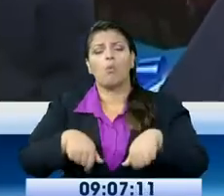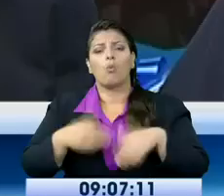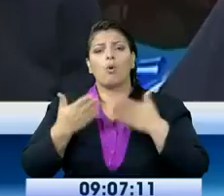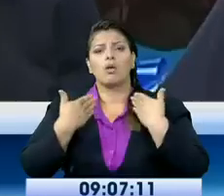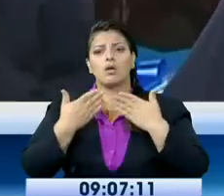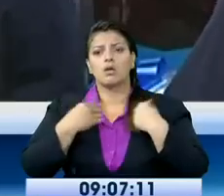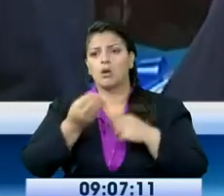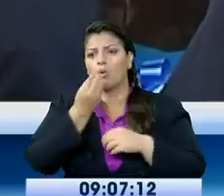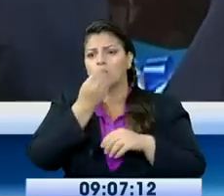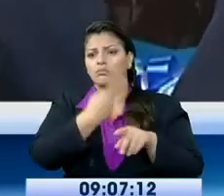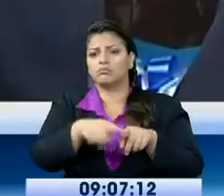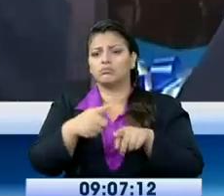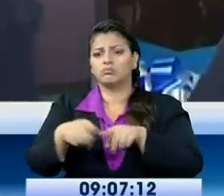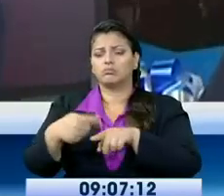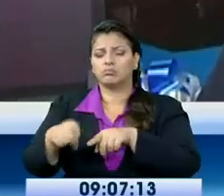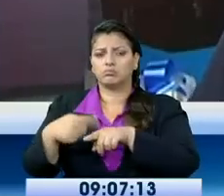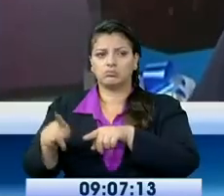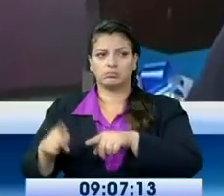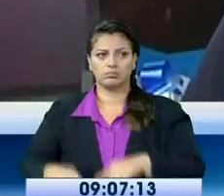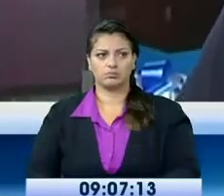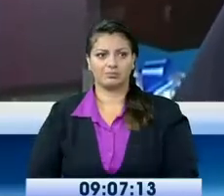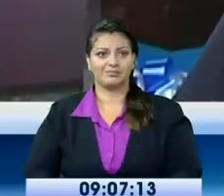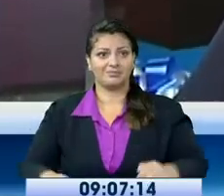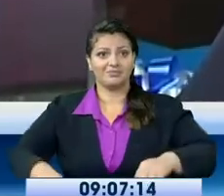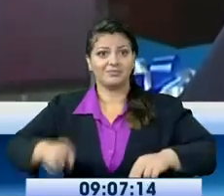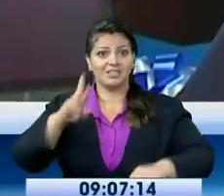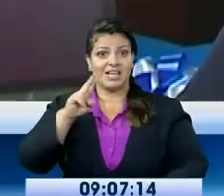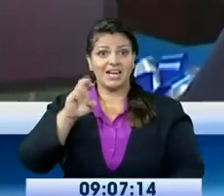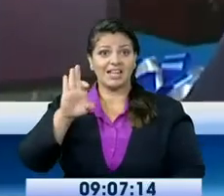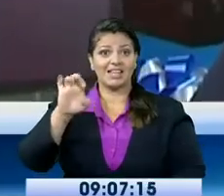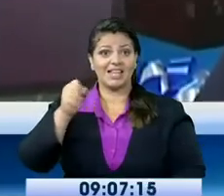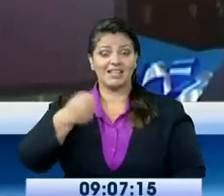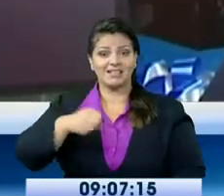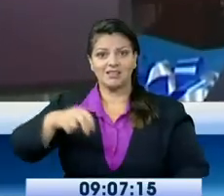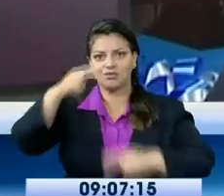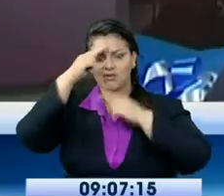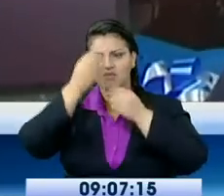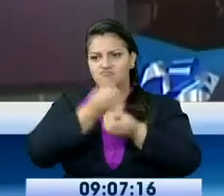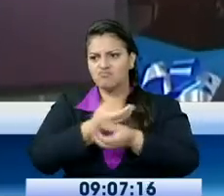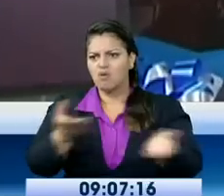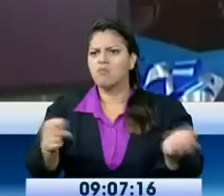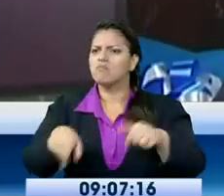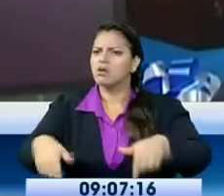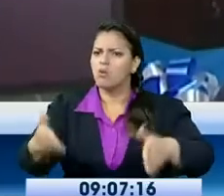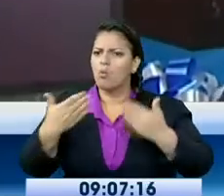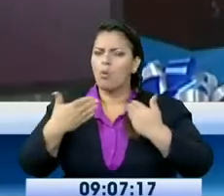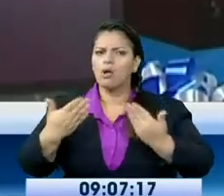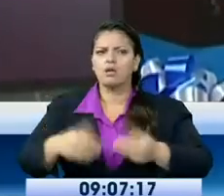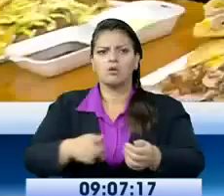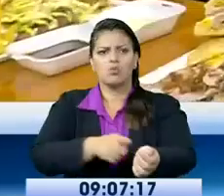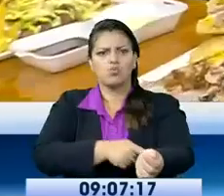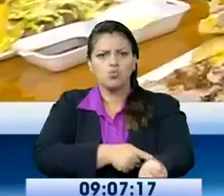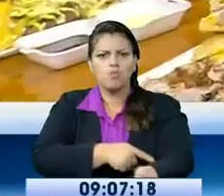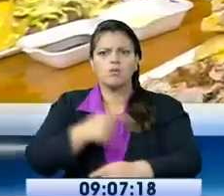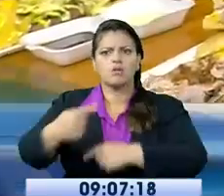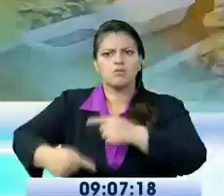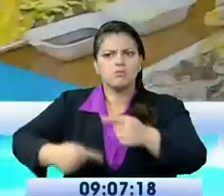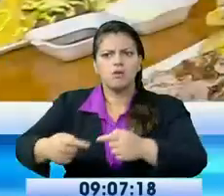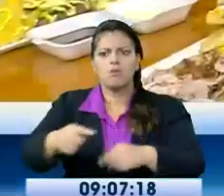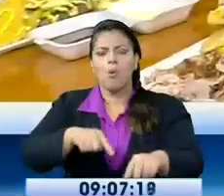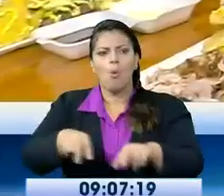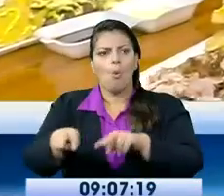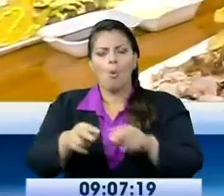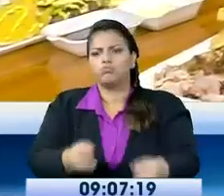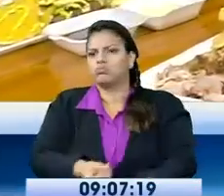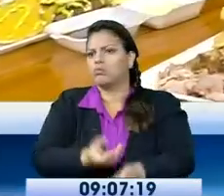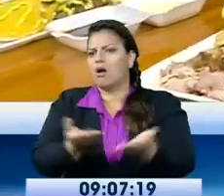quiera difundir todas las costumbres y todas las tradiciones de Guayaquil realmente me parece estupendo. Finalmente llegó la